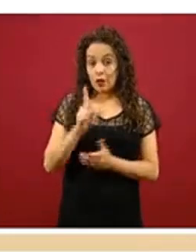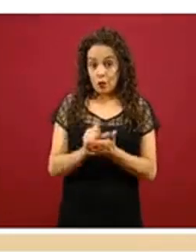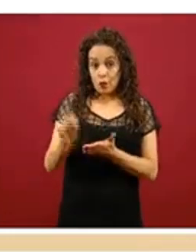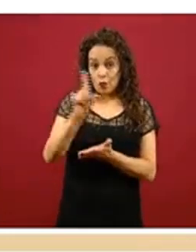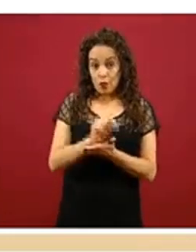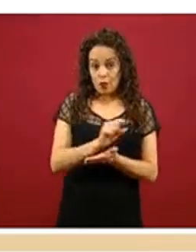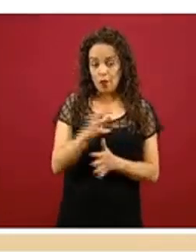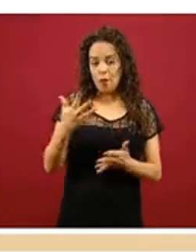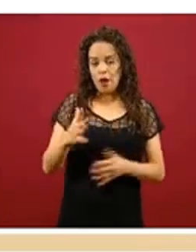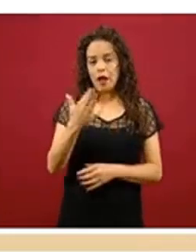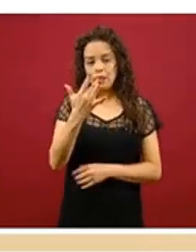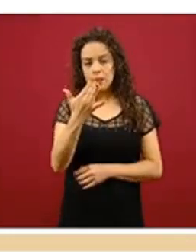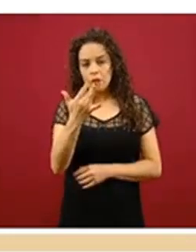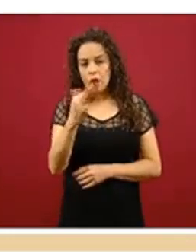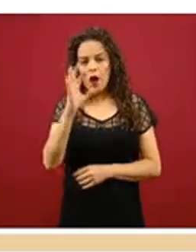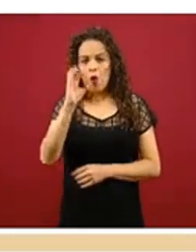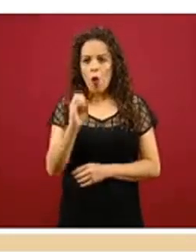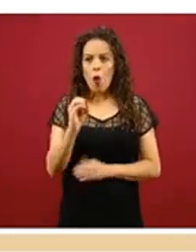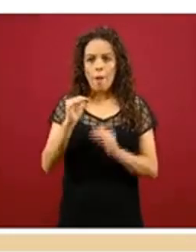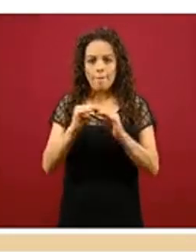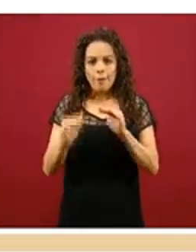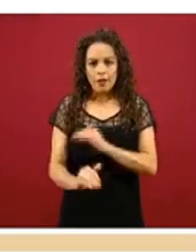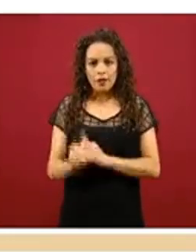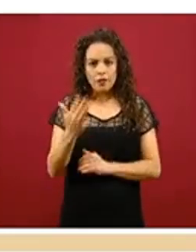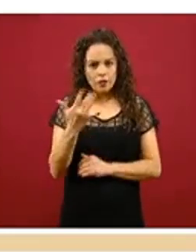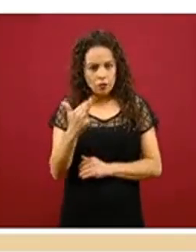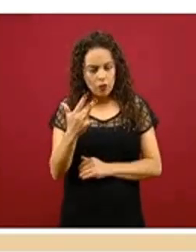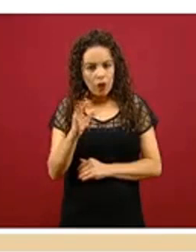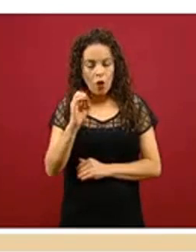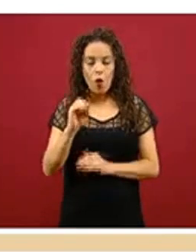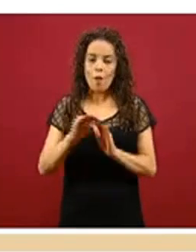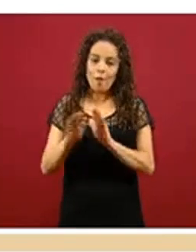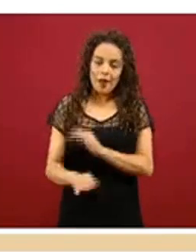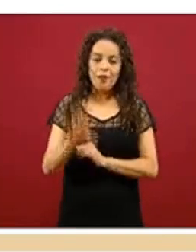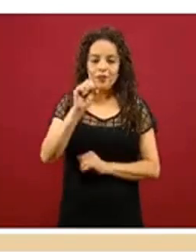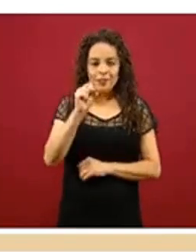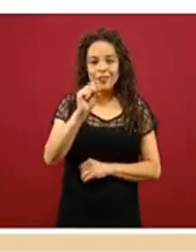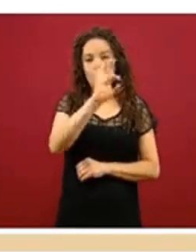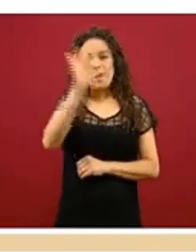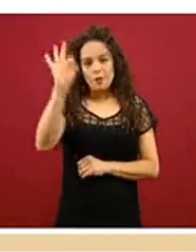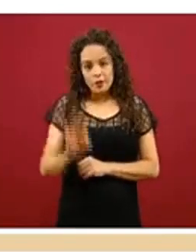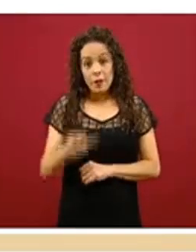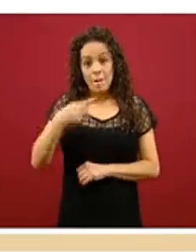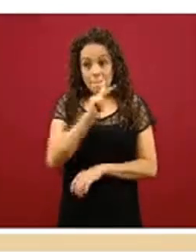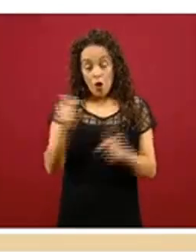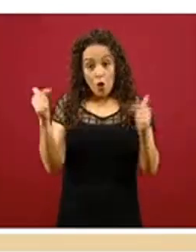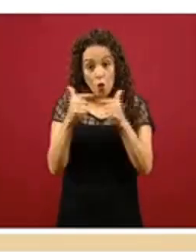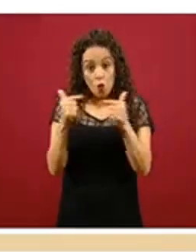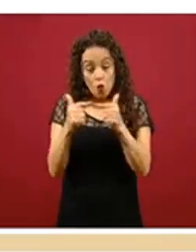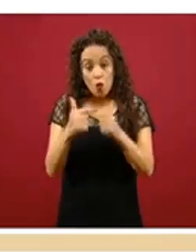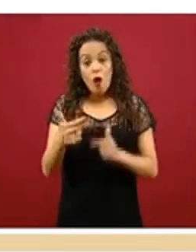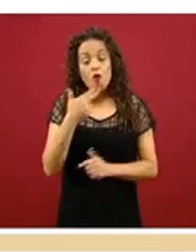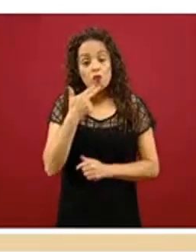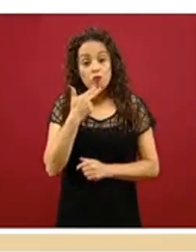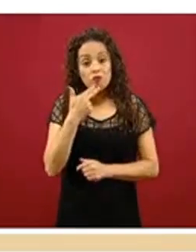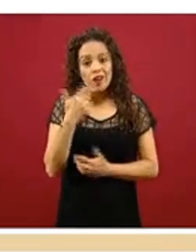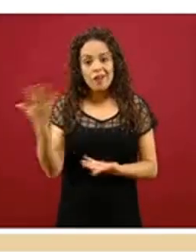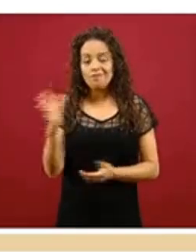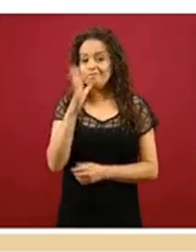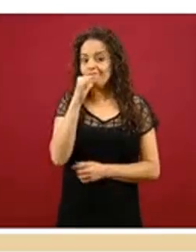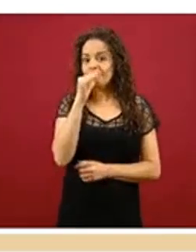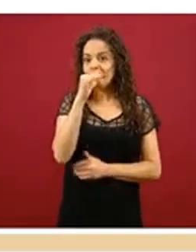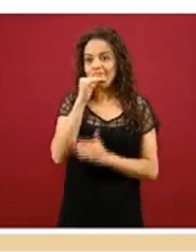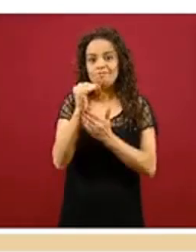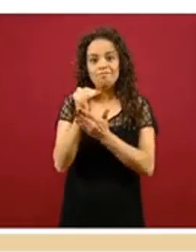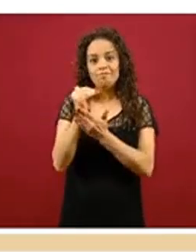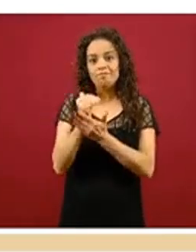entre el 50 y el menos 50 y menos 60%, pero los usuarios de Google no han bajado de